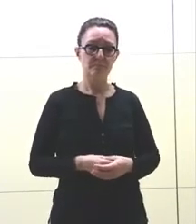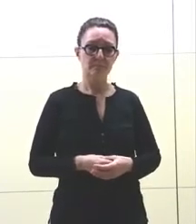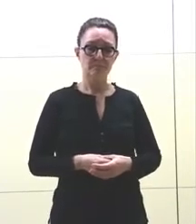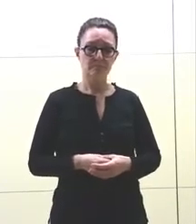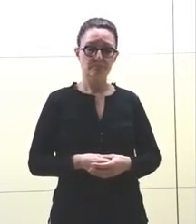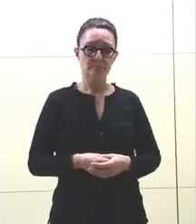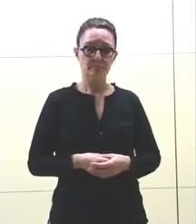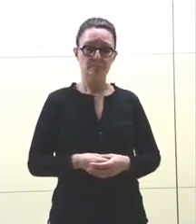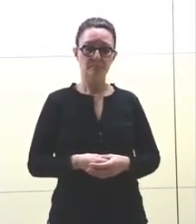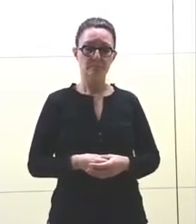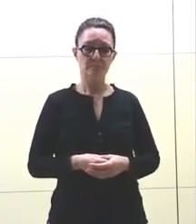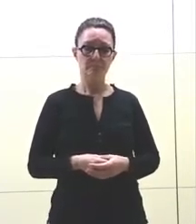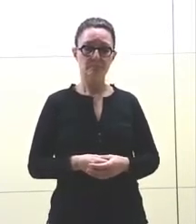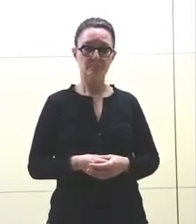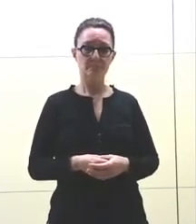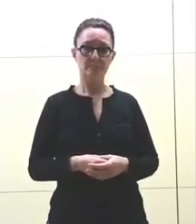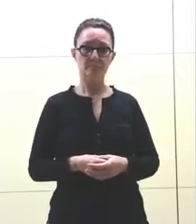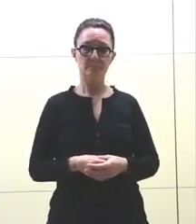Bien.